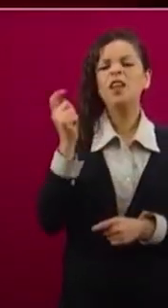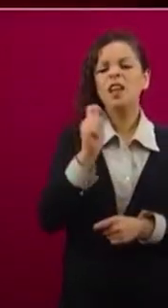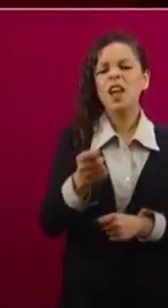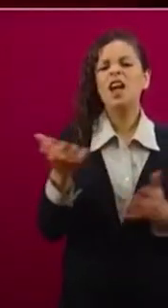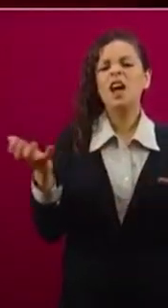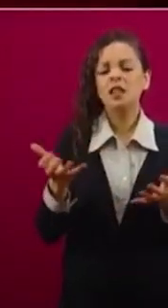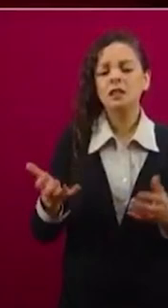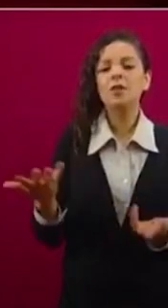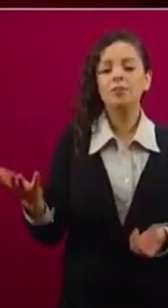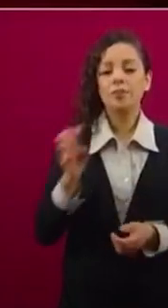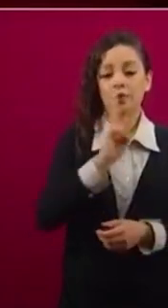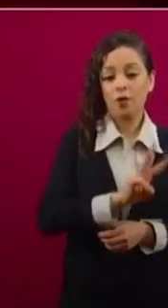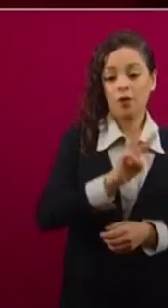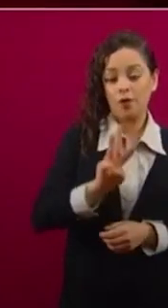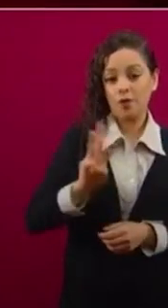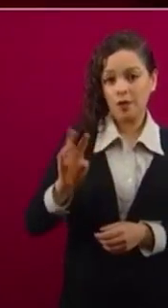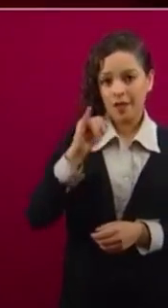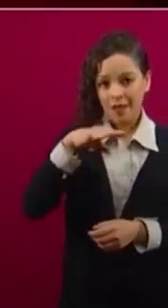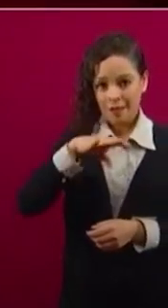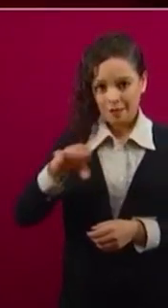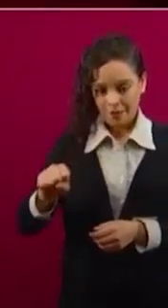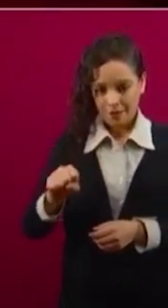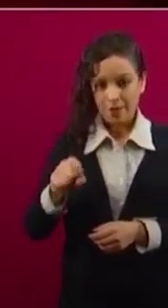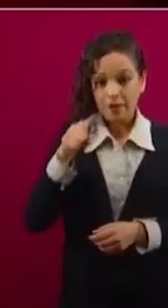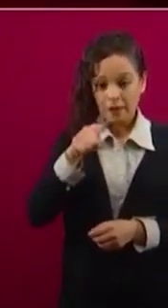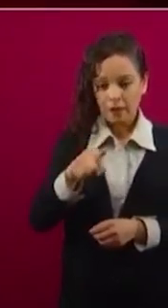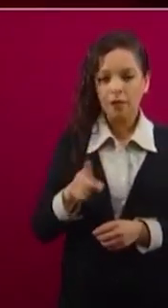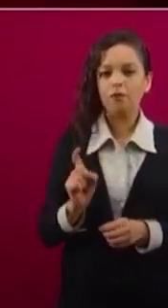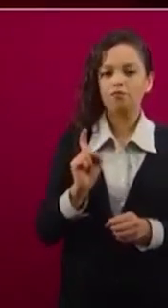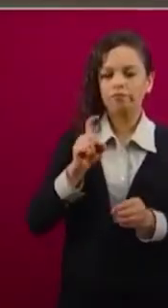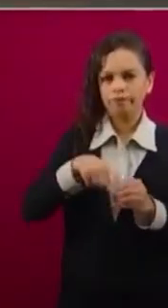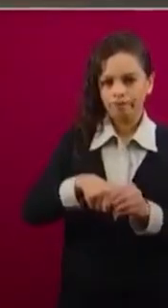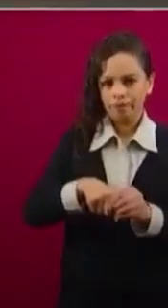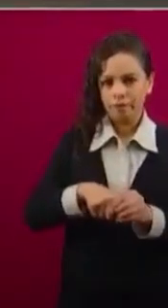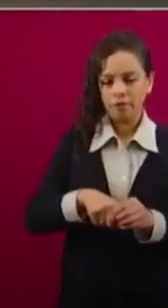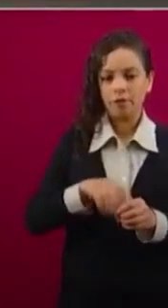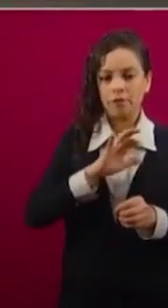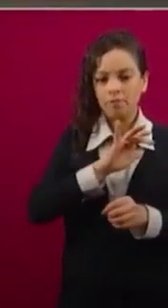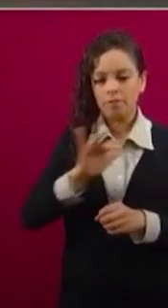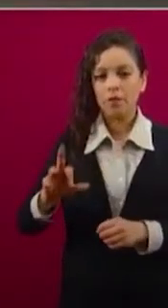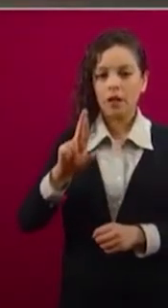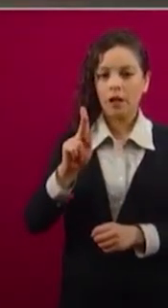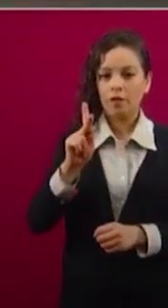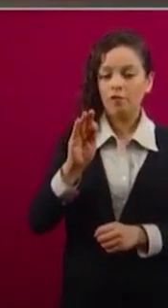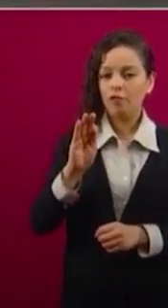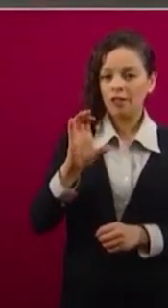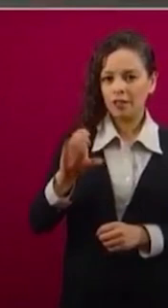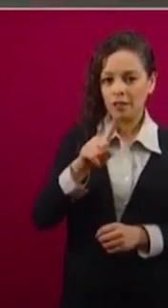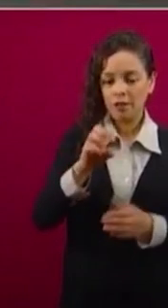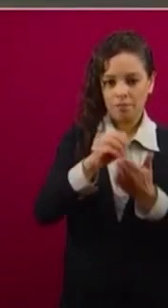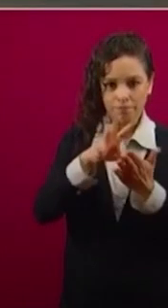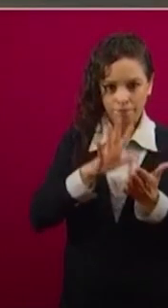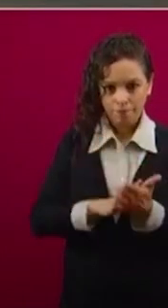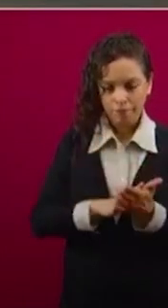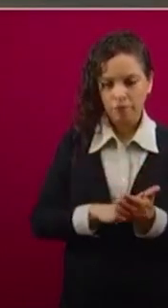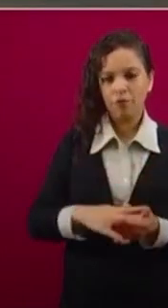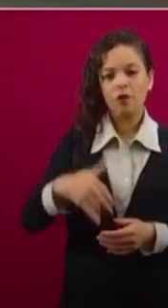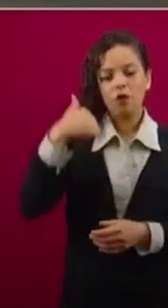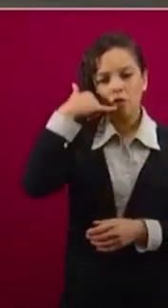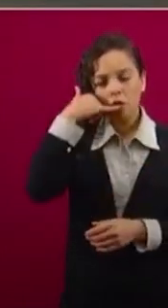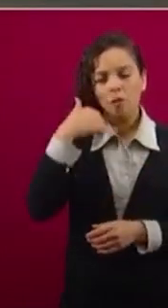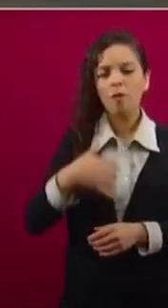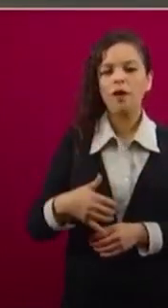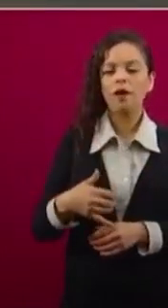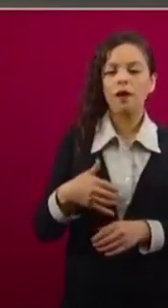seguro social y verificar su validez con su rfc llenaron su registro nos dijeron su nombre su teléfono su correo